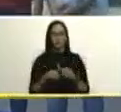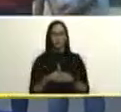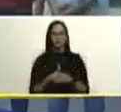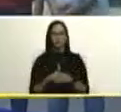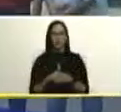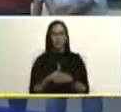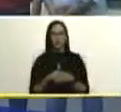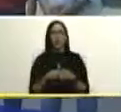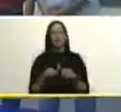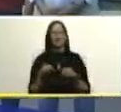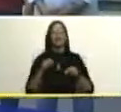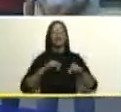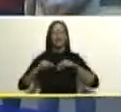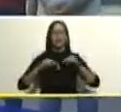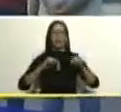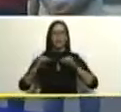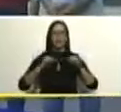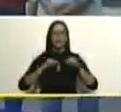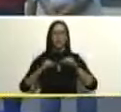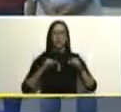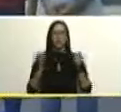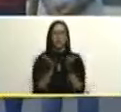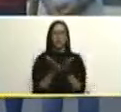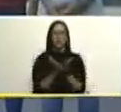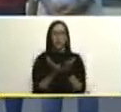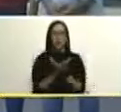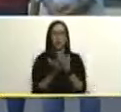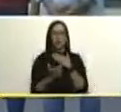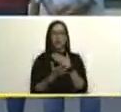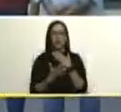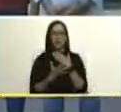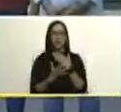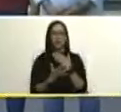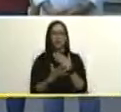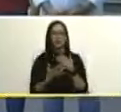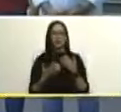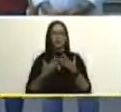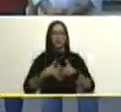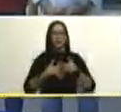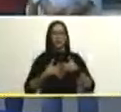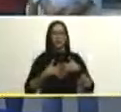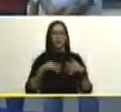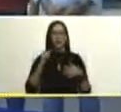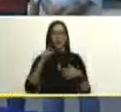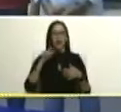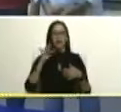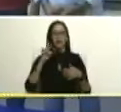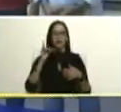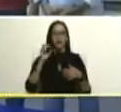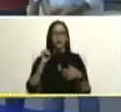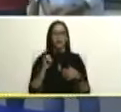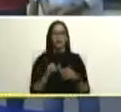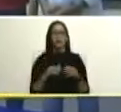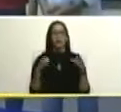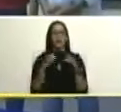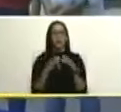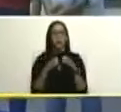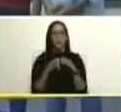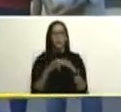el director de la Escuela Técnica Industrial, Alfredo Maneiro, el